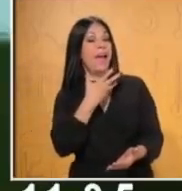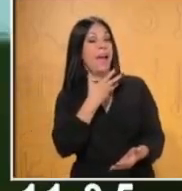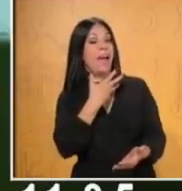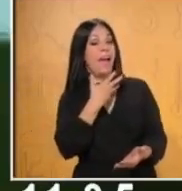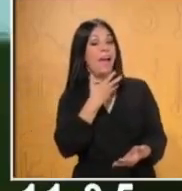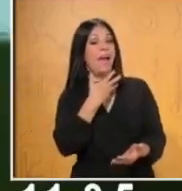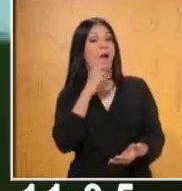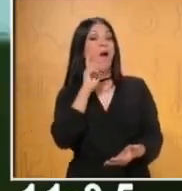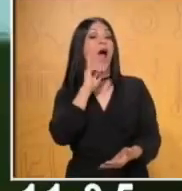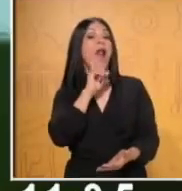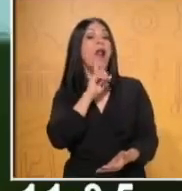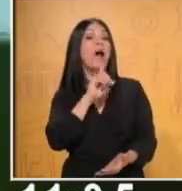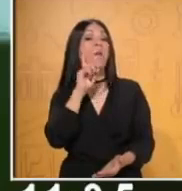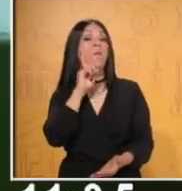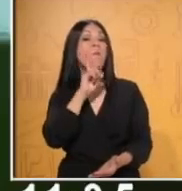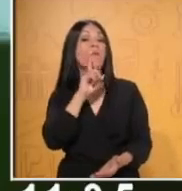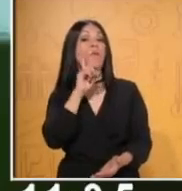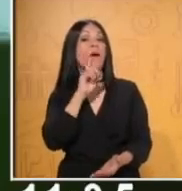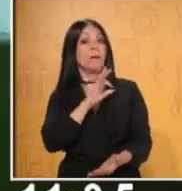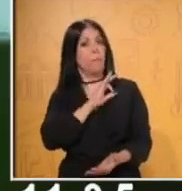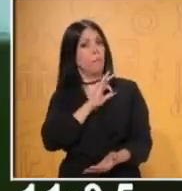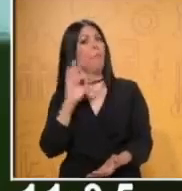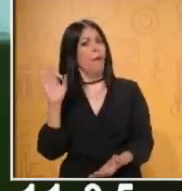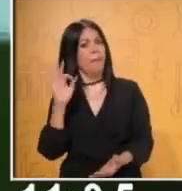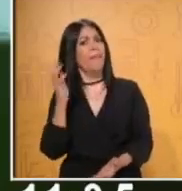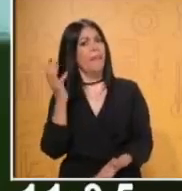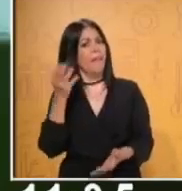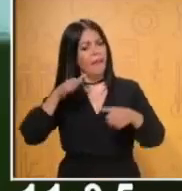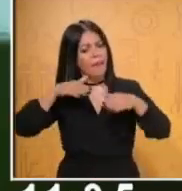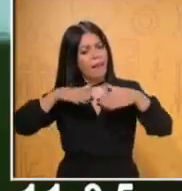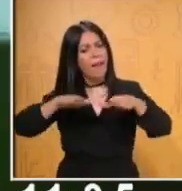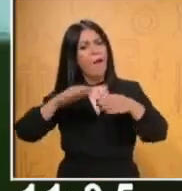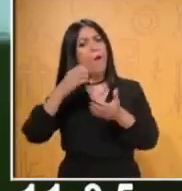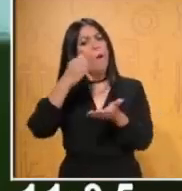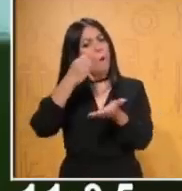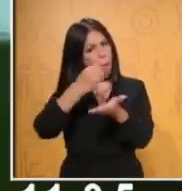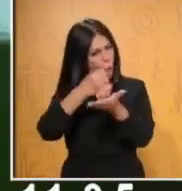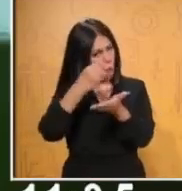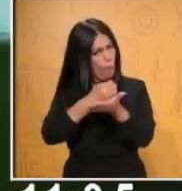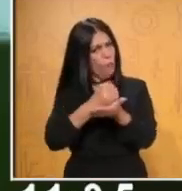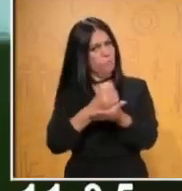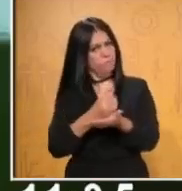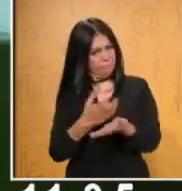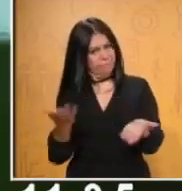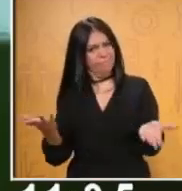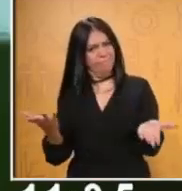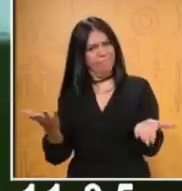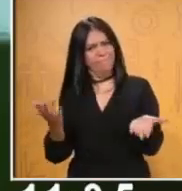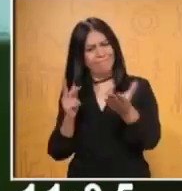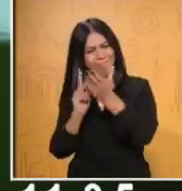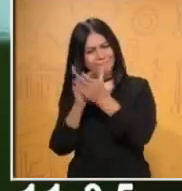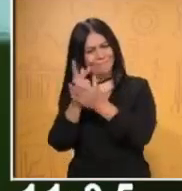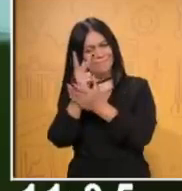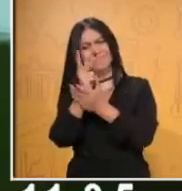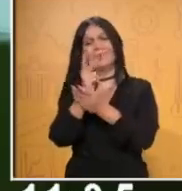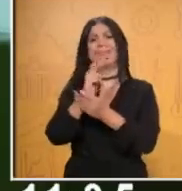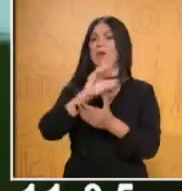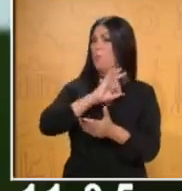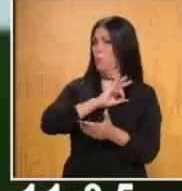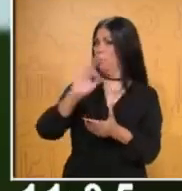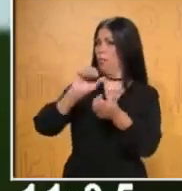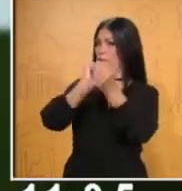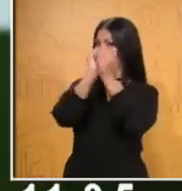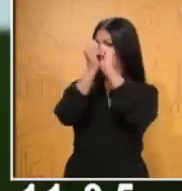para demostrarme que tu padre decía la verdad y convertir esta paja en oro. De lo contrario, serás